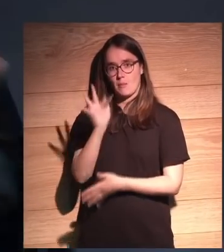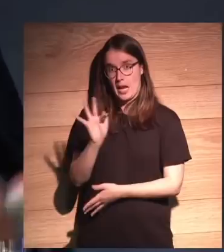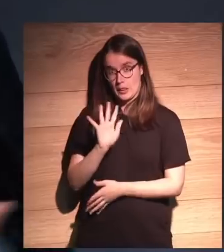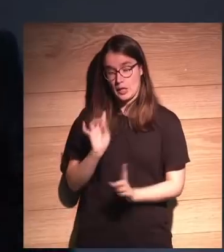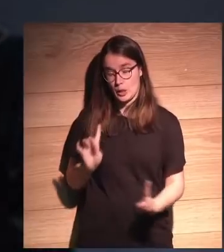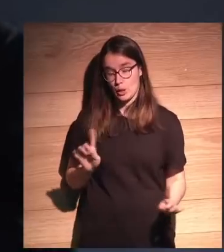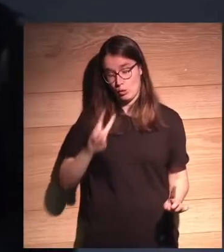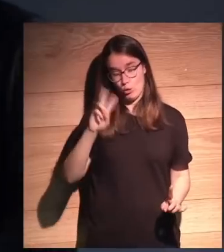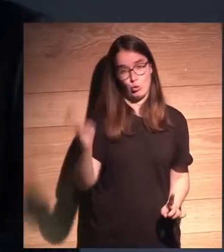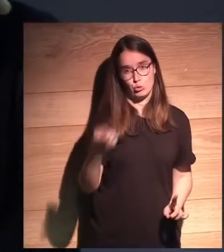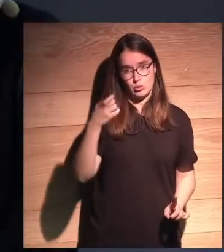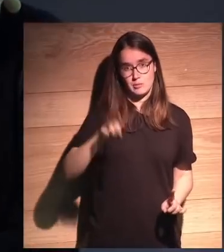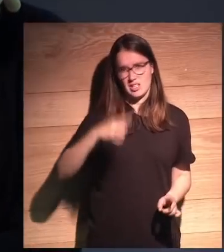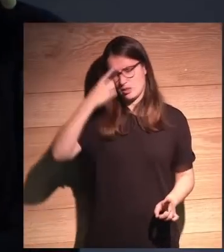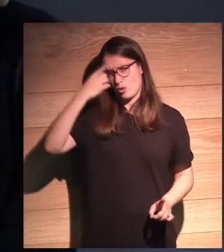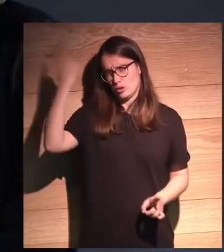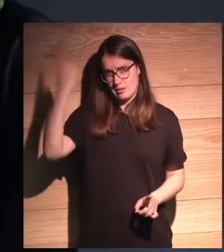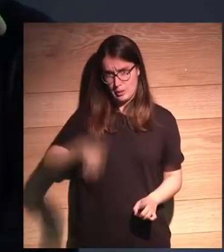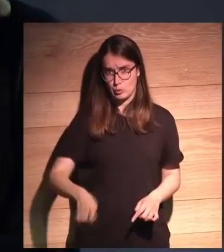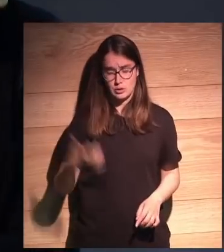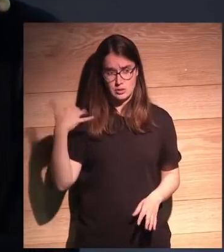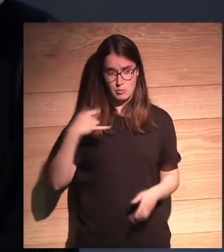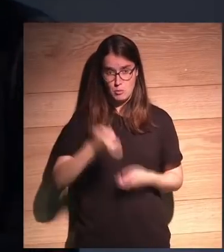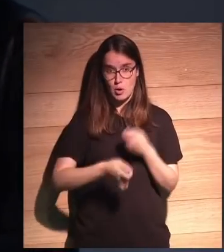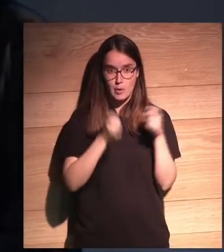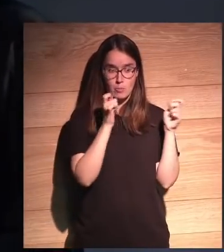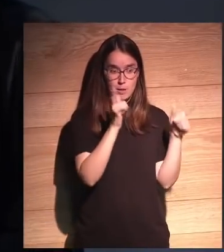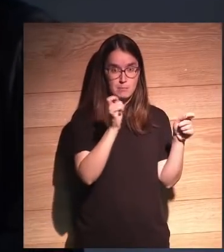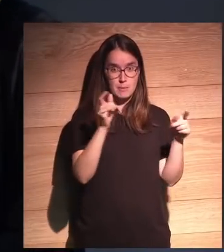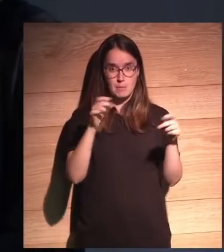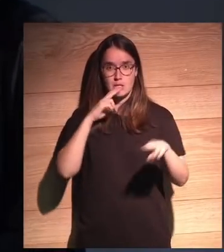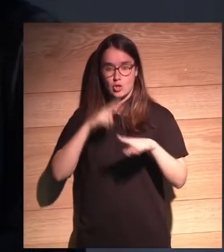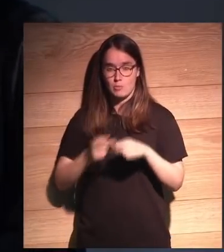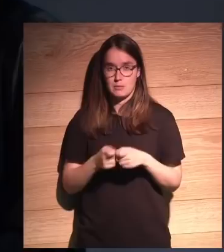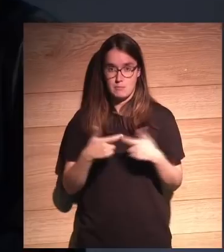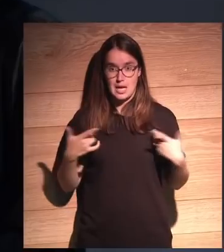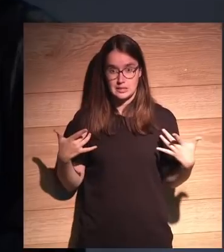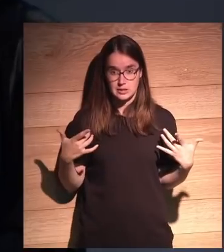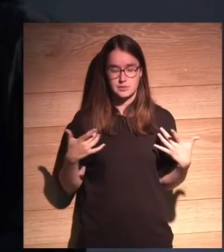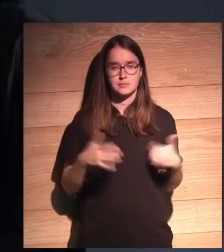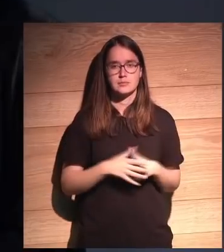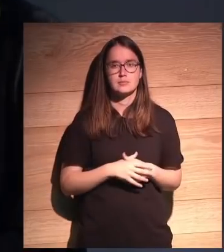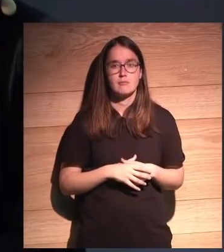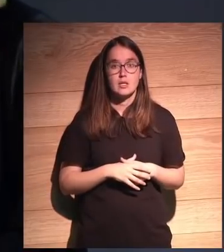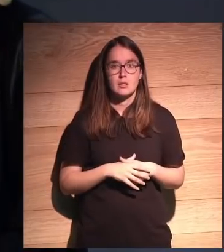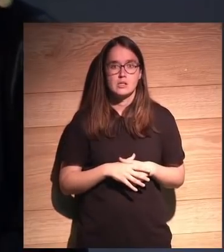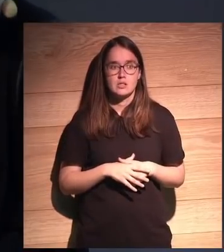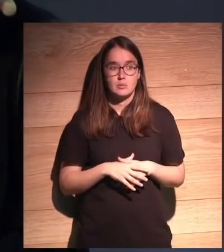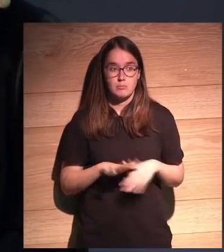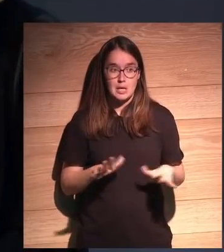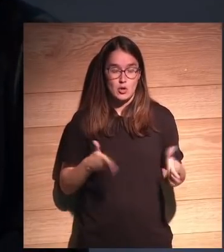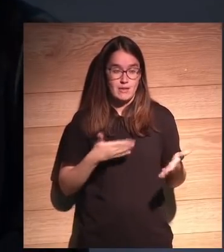Y bueno, hay otros muchos. Esto ya lo sabemos y cada vez se descubren más nombres. Aún así, la gran masa